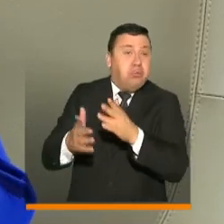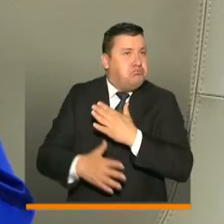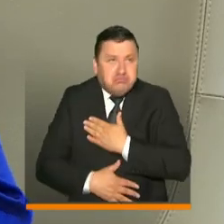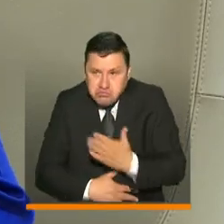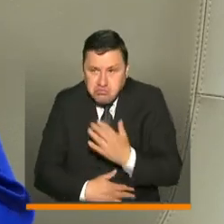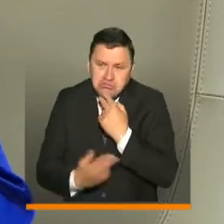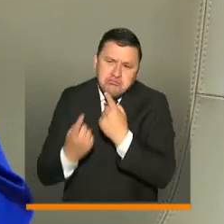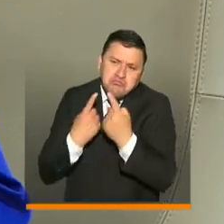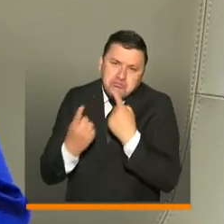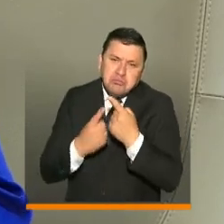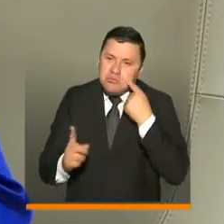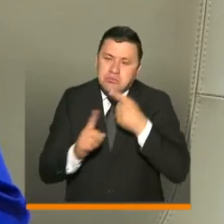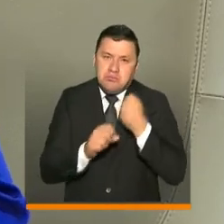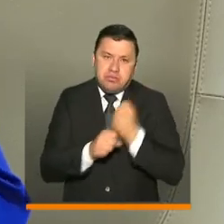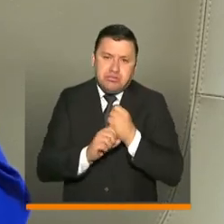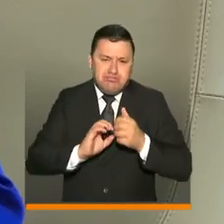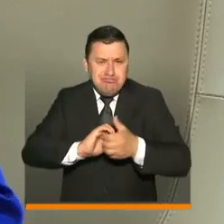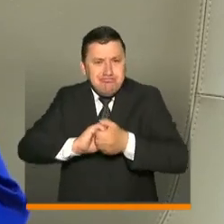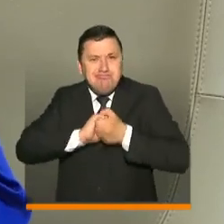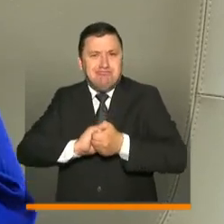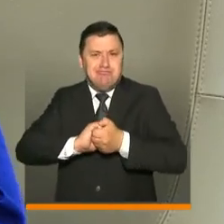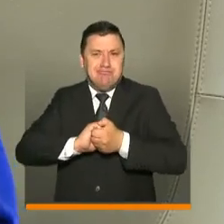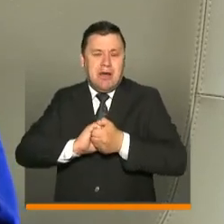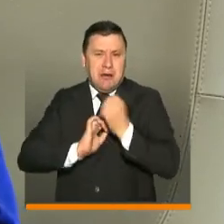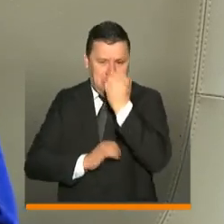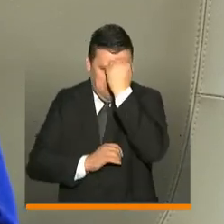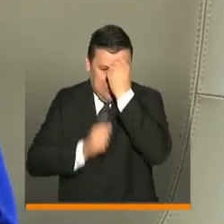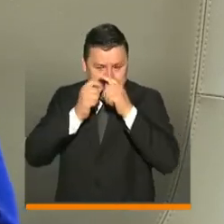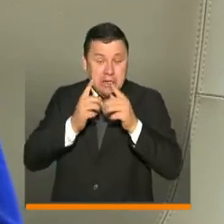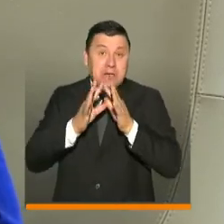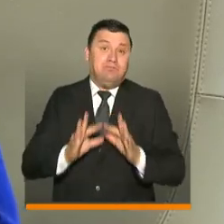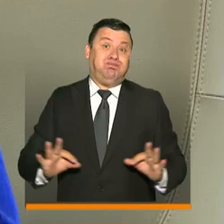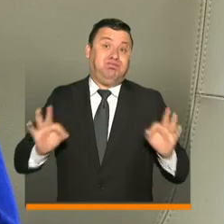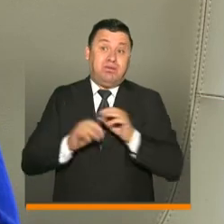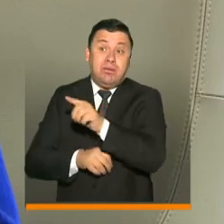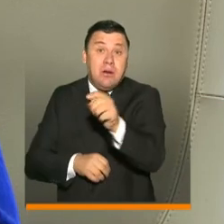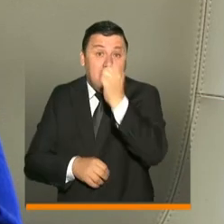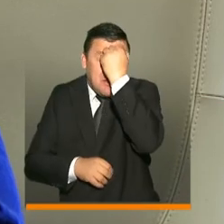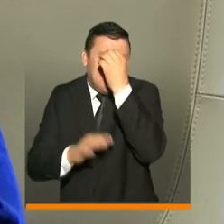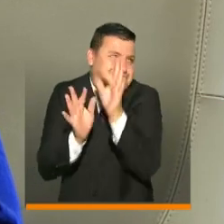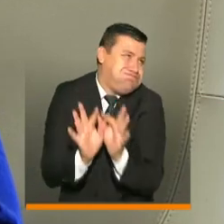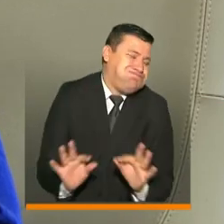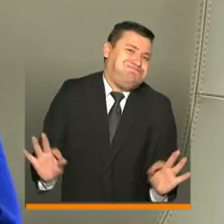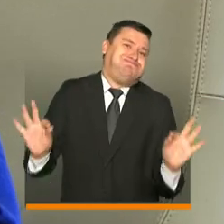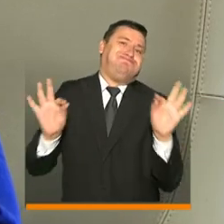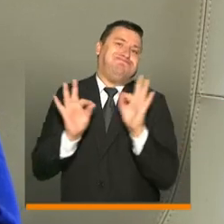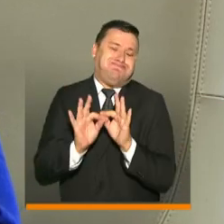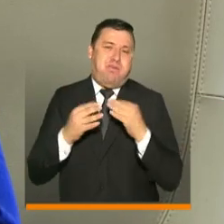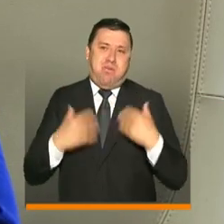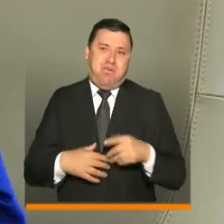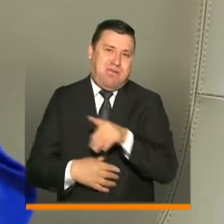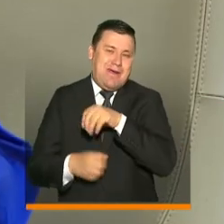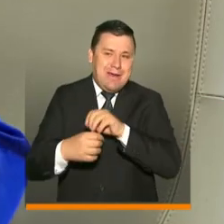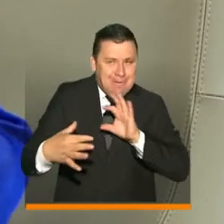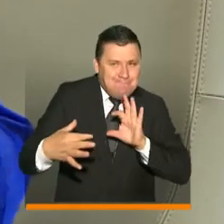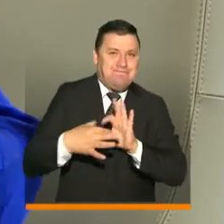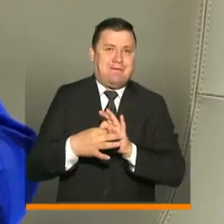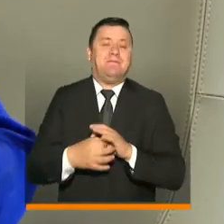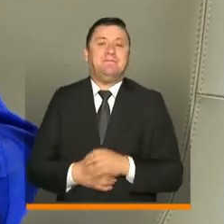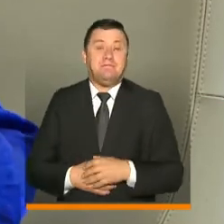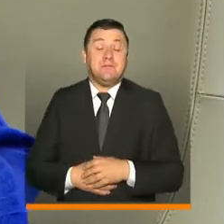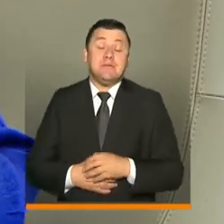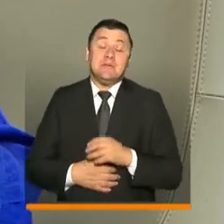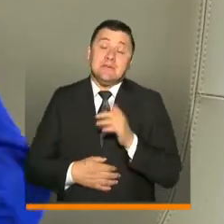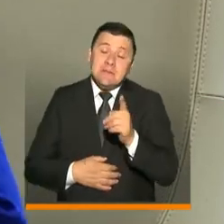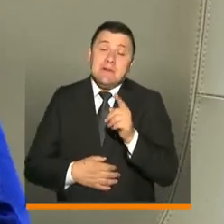los resultados de este trabajo mancomunado y que sabemos que ellos son fundamentales en este proceso. Y pasaría, presidente, a retomar, y